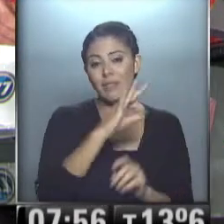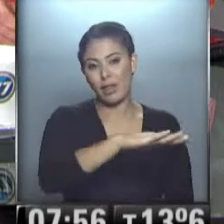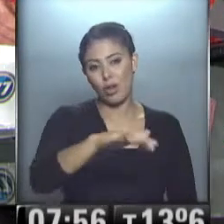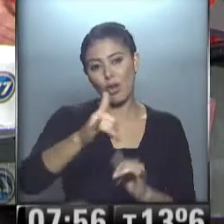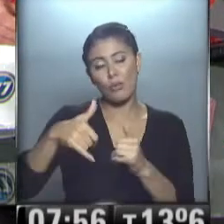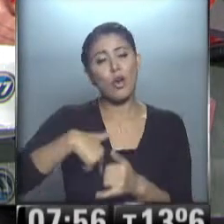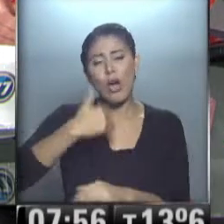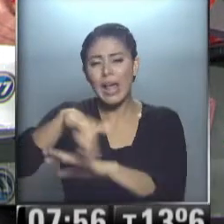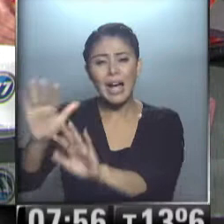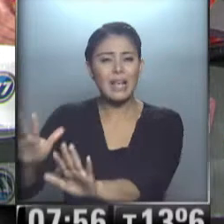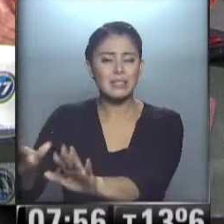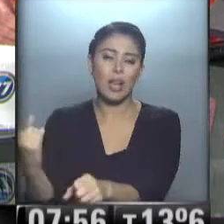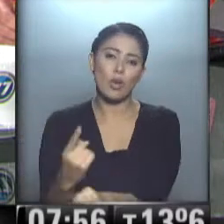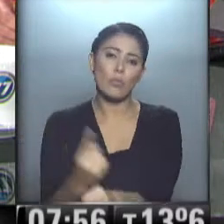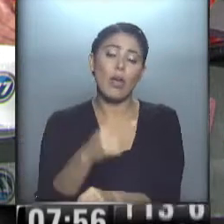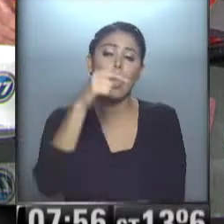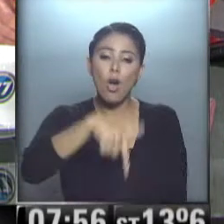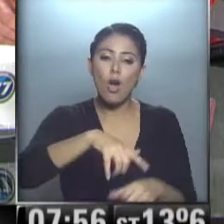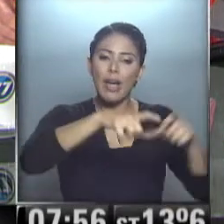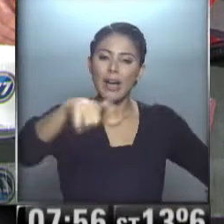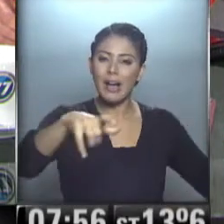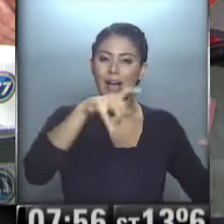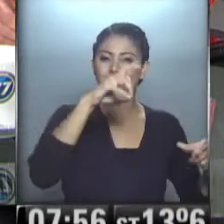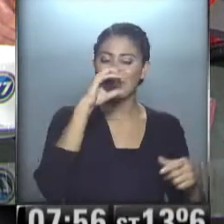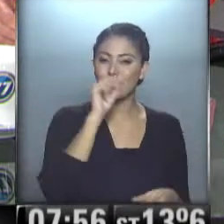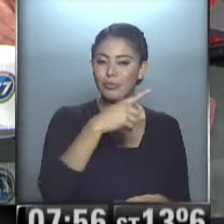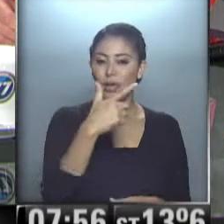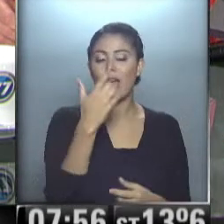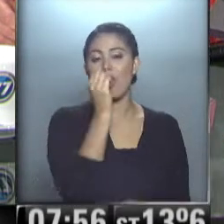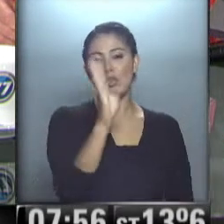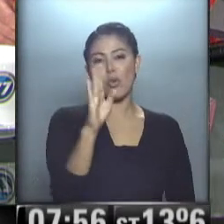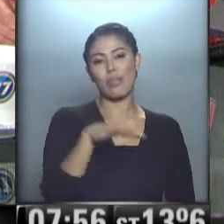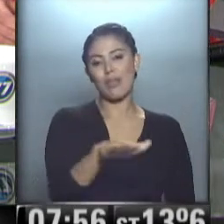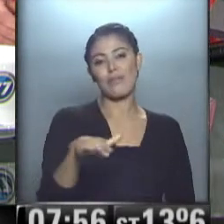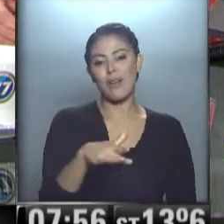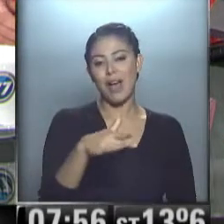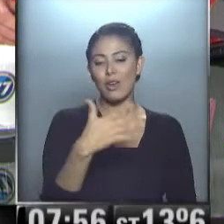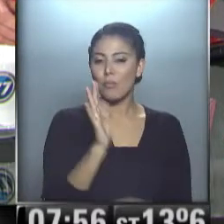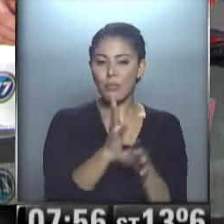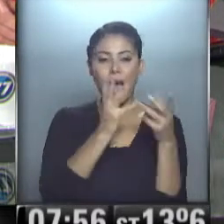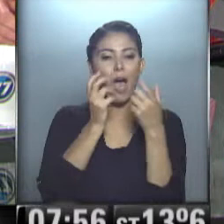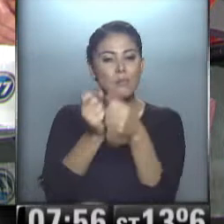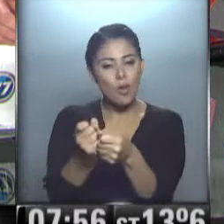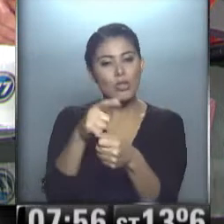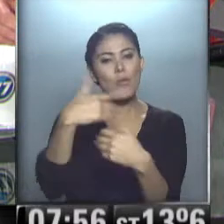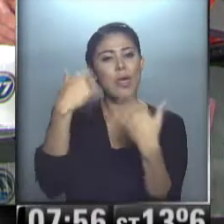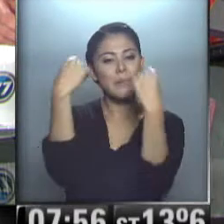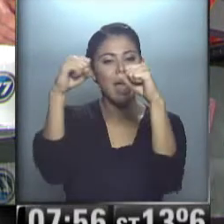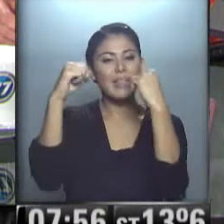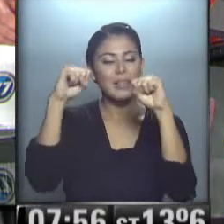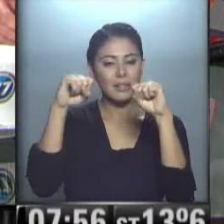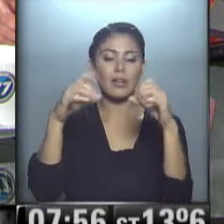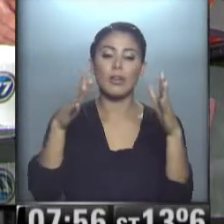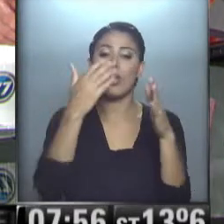Hoy en día no pueden estar en la calle, hoy en día ya no hay más potreros. ¿Qué lugar que el club de barrio para que los contenga, donde puedan practicar deportes? Pero